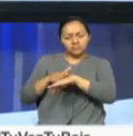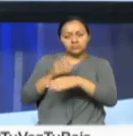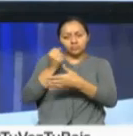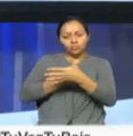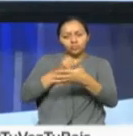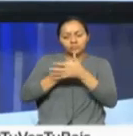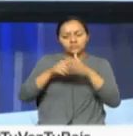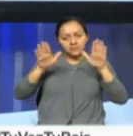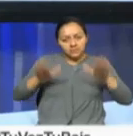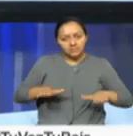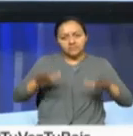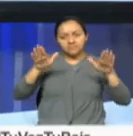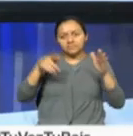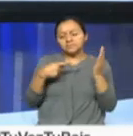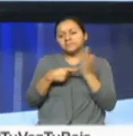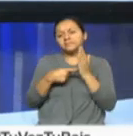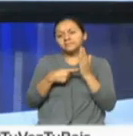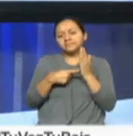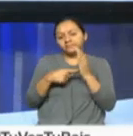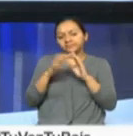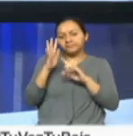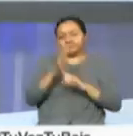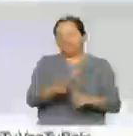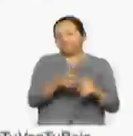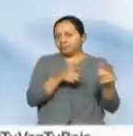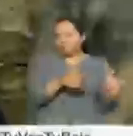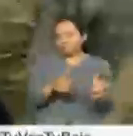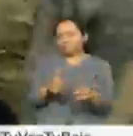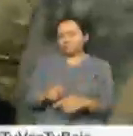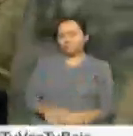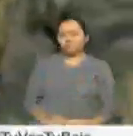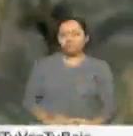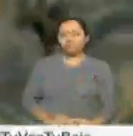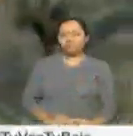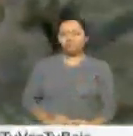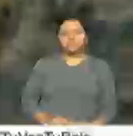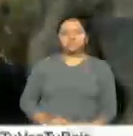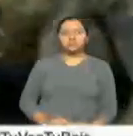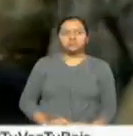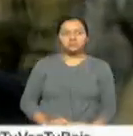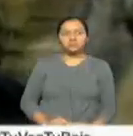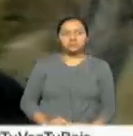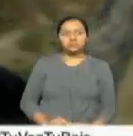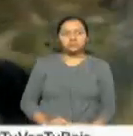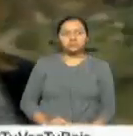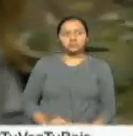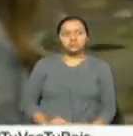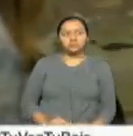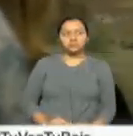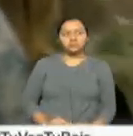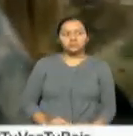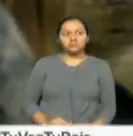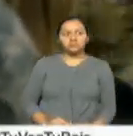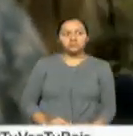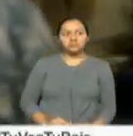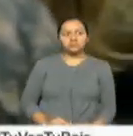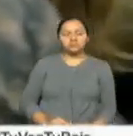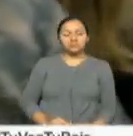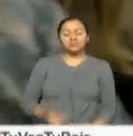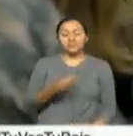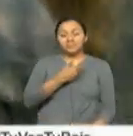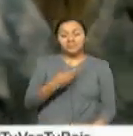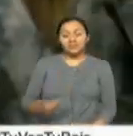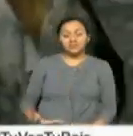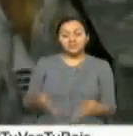Islámico y que derrotará a este grupo terrorista. El presidente de